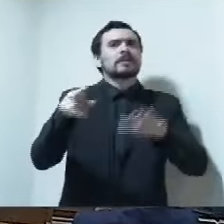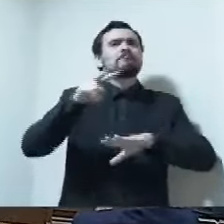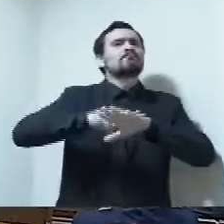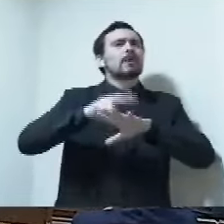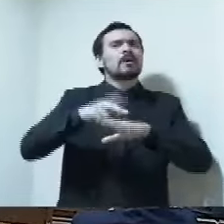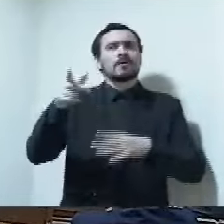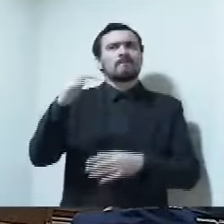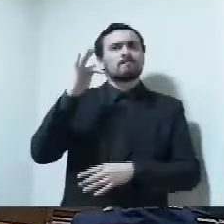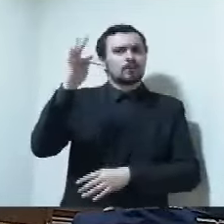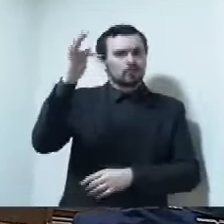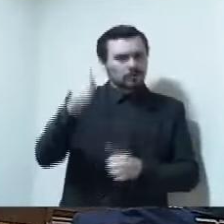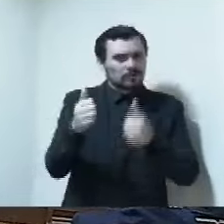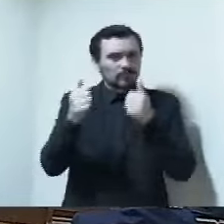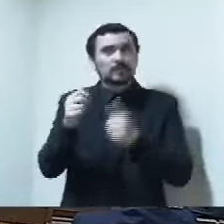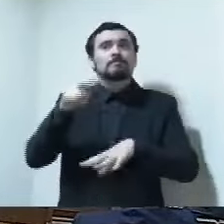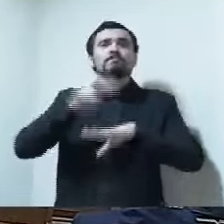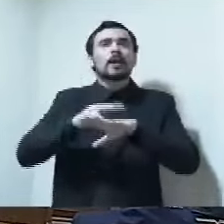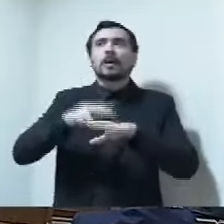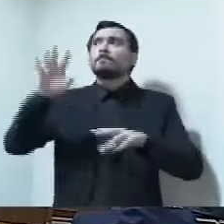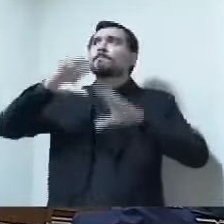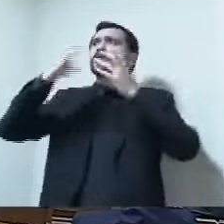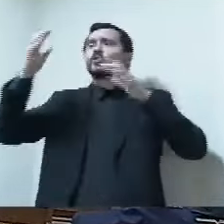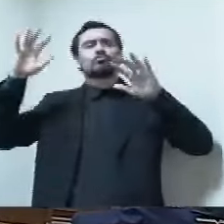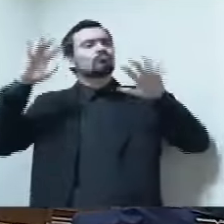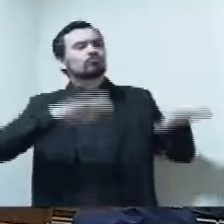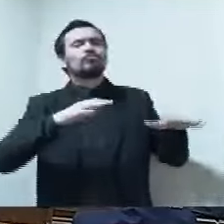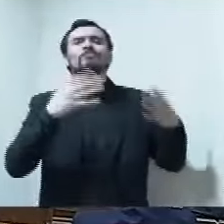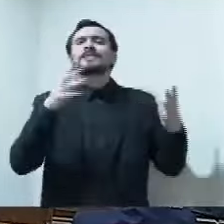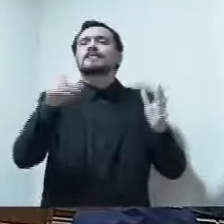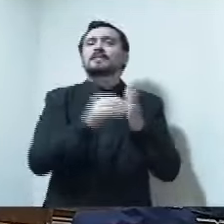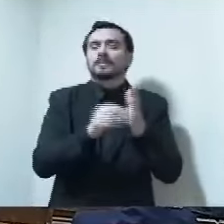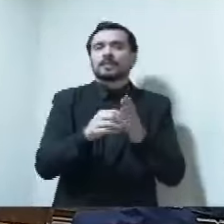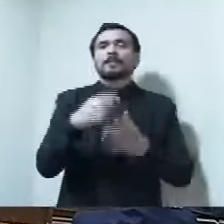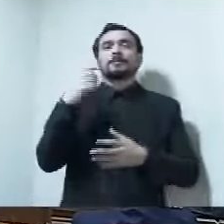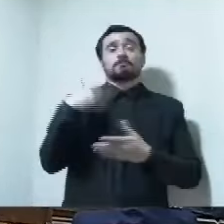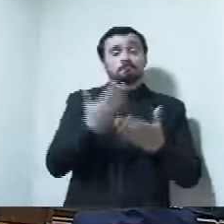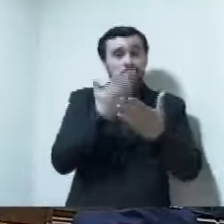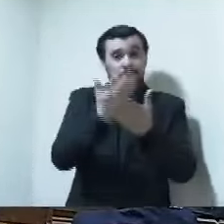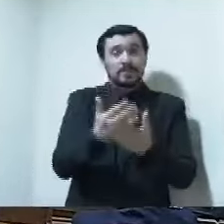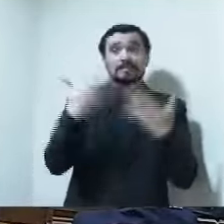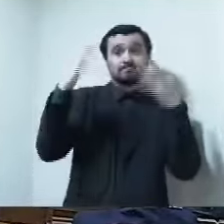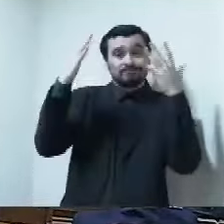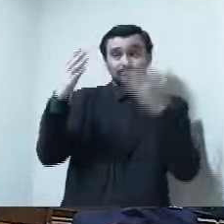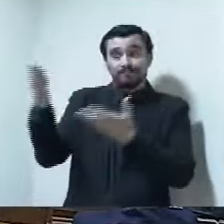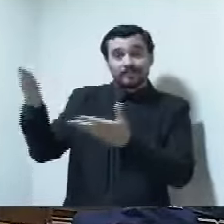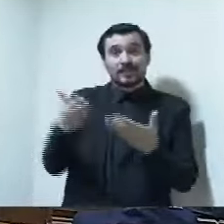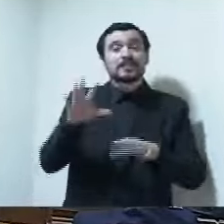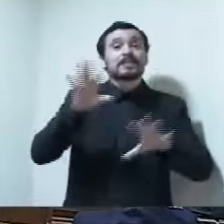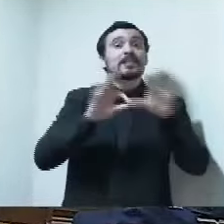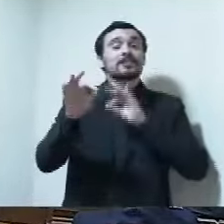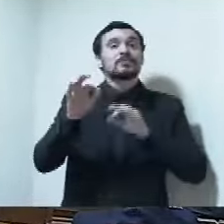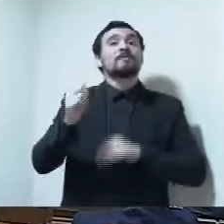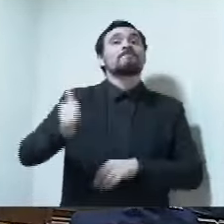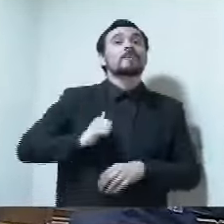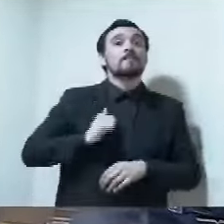grandes cosas y para poner a Paraguay en el mundo, por favor les pido que recibamos con un gran aplauso a nuestra selección femenina de vóley de